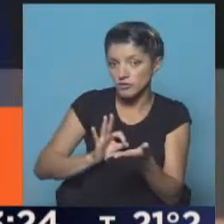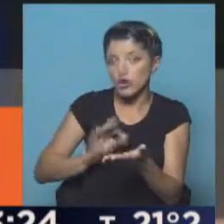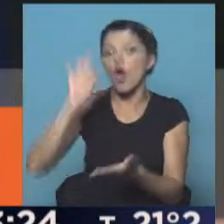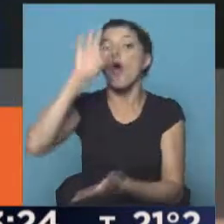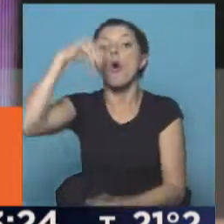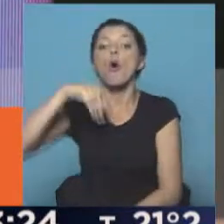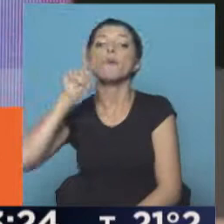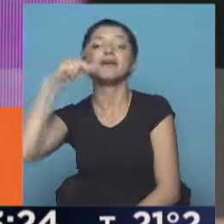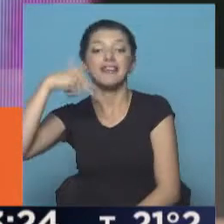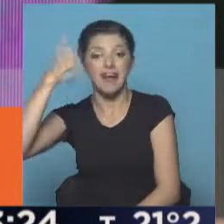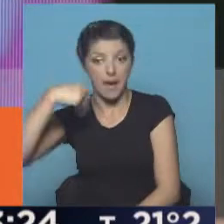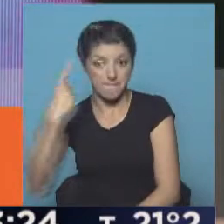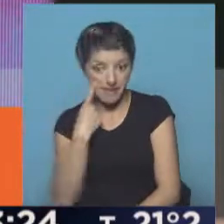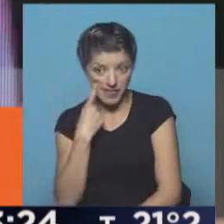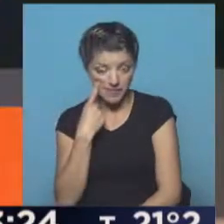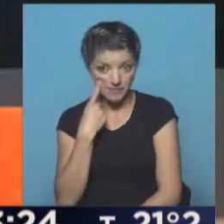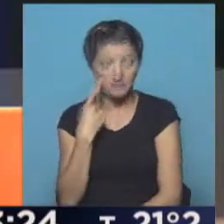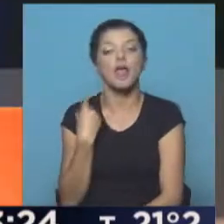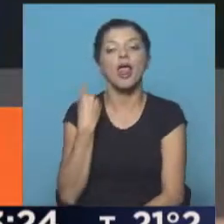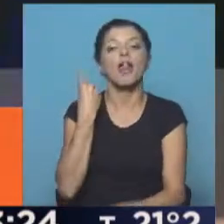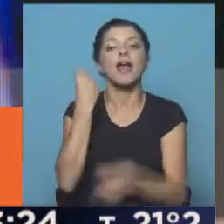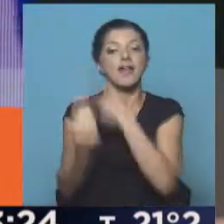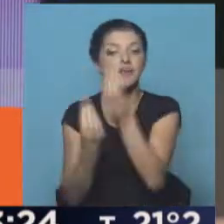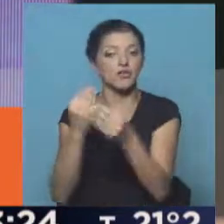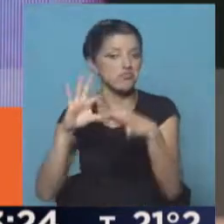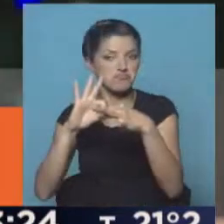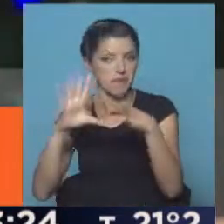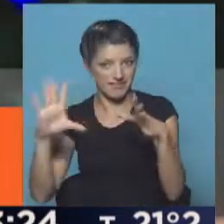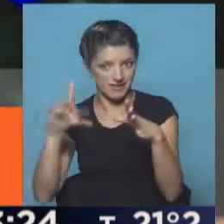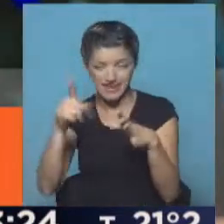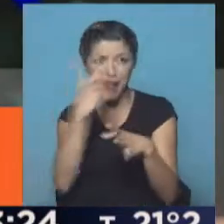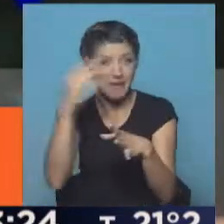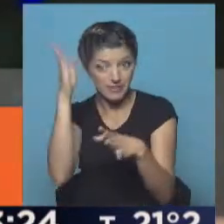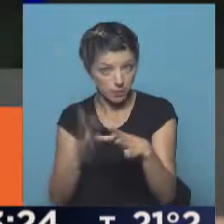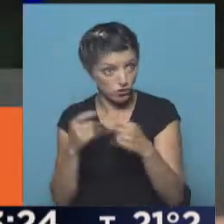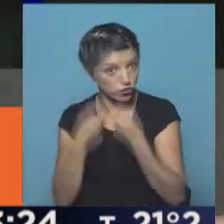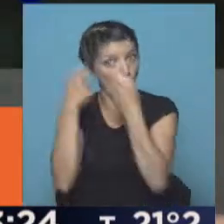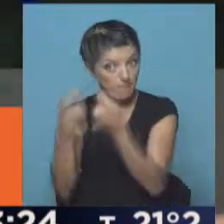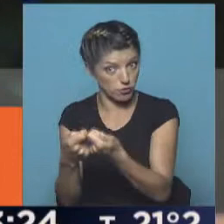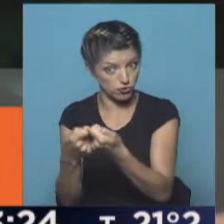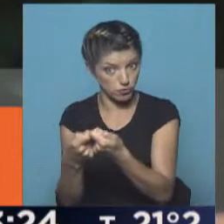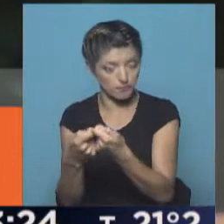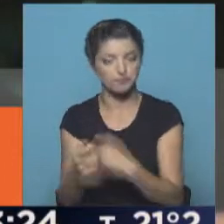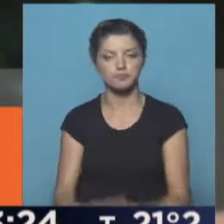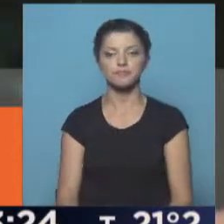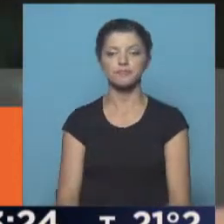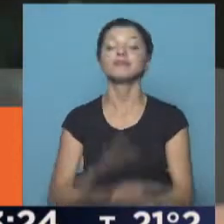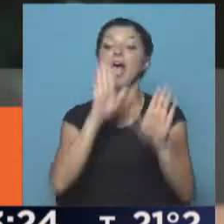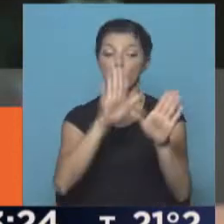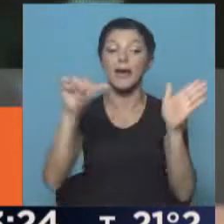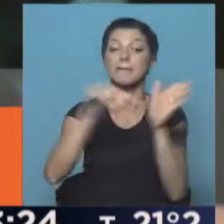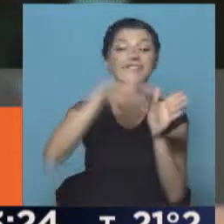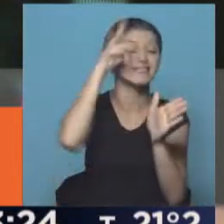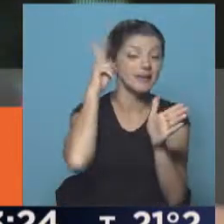Ominami. El candidato independiente y demás sacó un 20%. En Chile, las elecciones no son